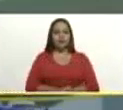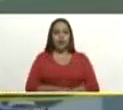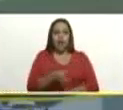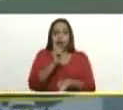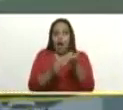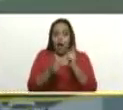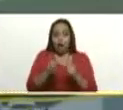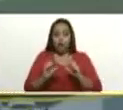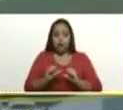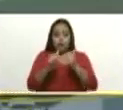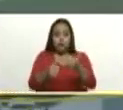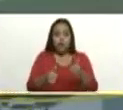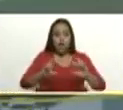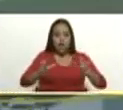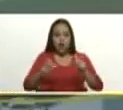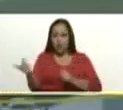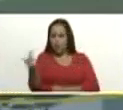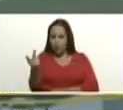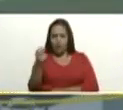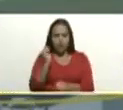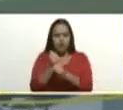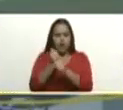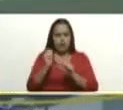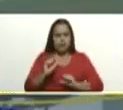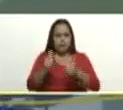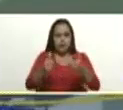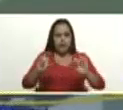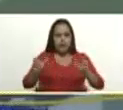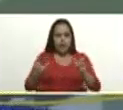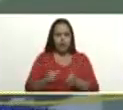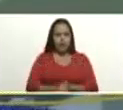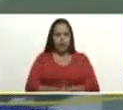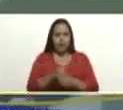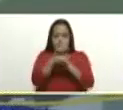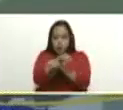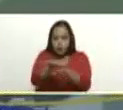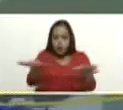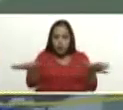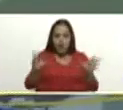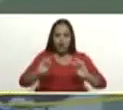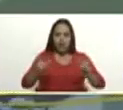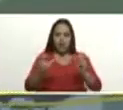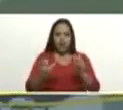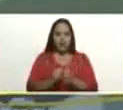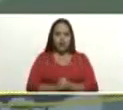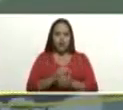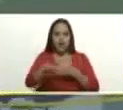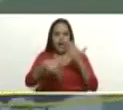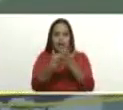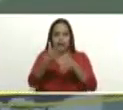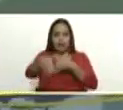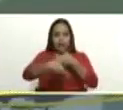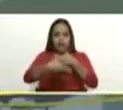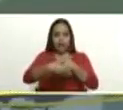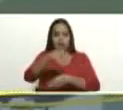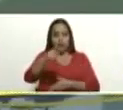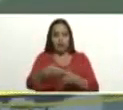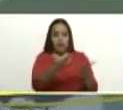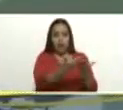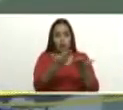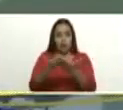Algunos desde la radio, los dos desde la radio, y difundiendo desde la radio hacia las redes sociales y hacia las